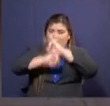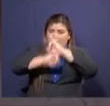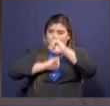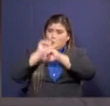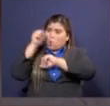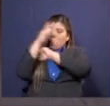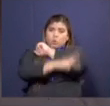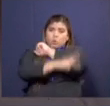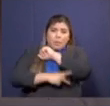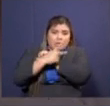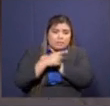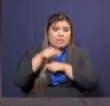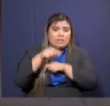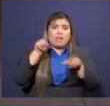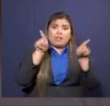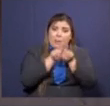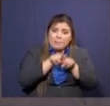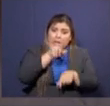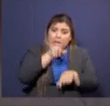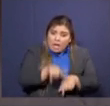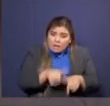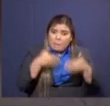internacionales y nacionales